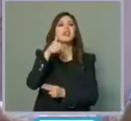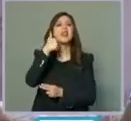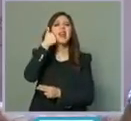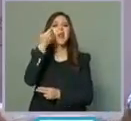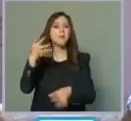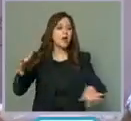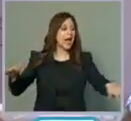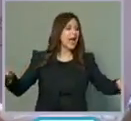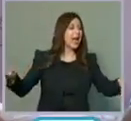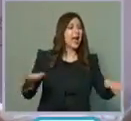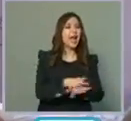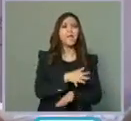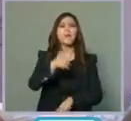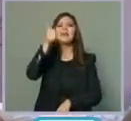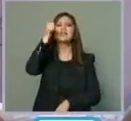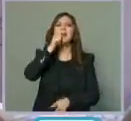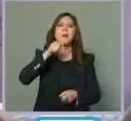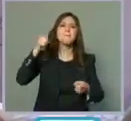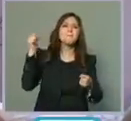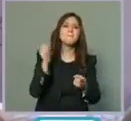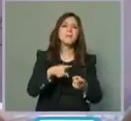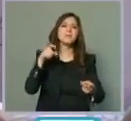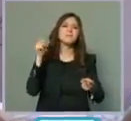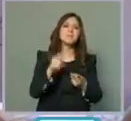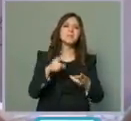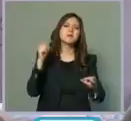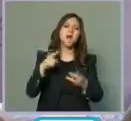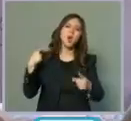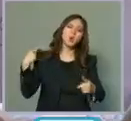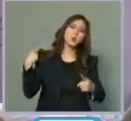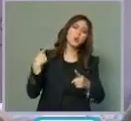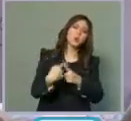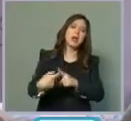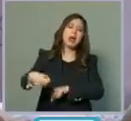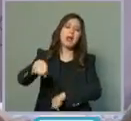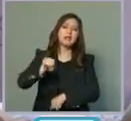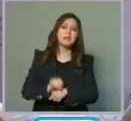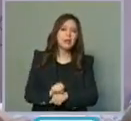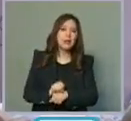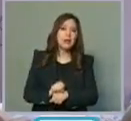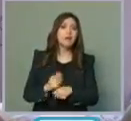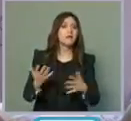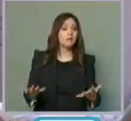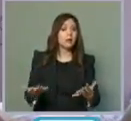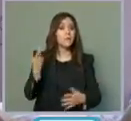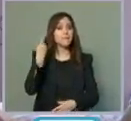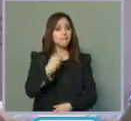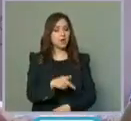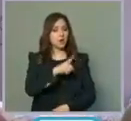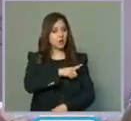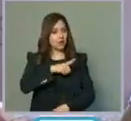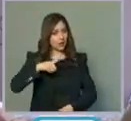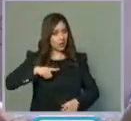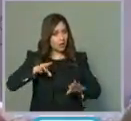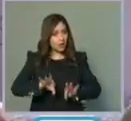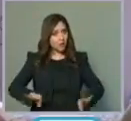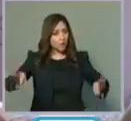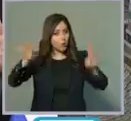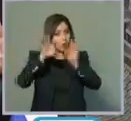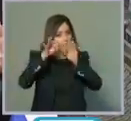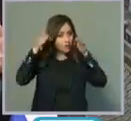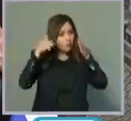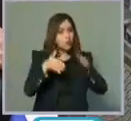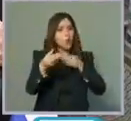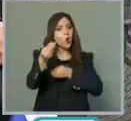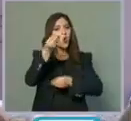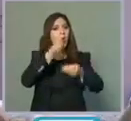rutina, romper el cartabón, ¿no? Y entonces ese tema de, pues tenemos que cuidar nuestra alimentación, tenemos que comer muy bien, pero